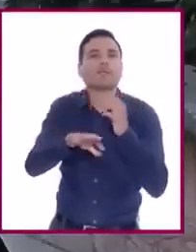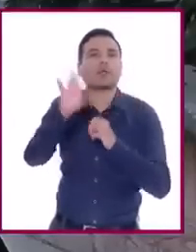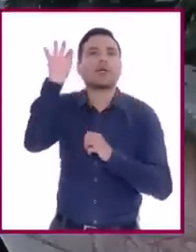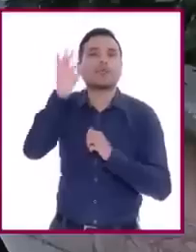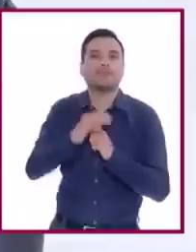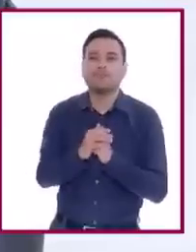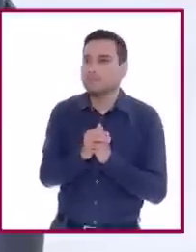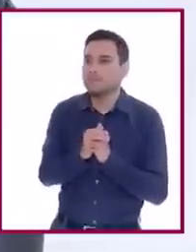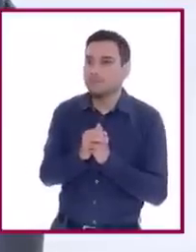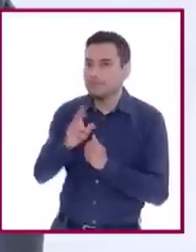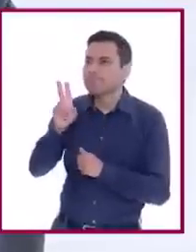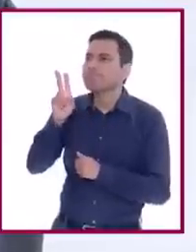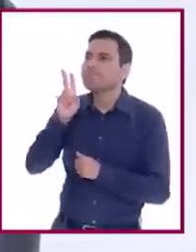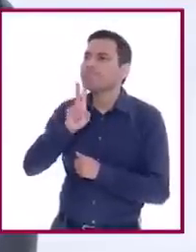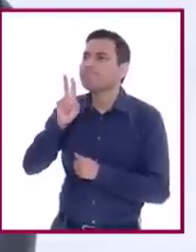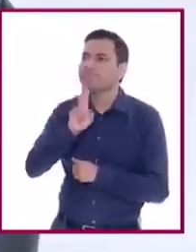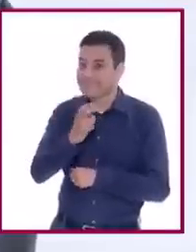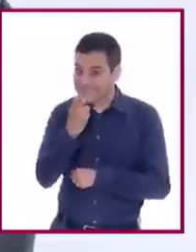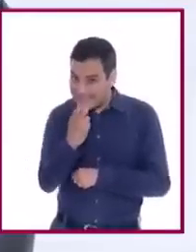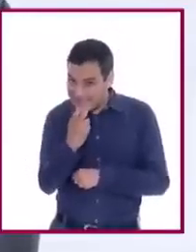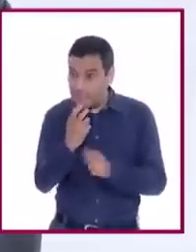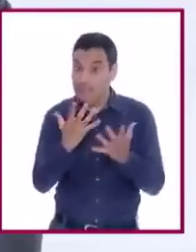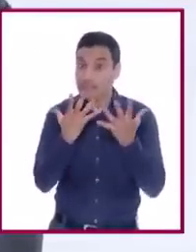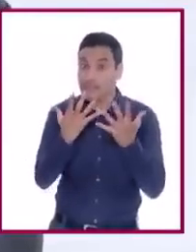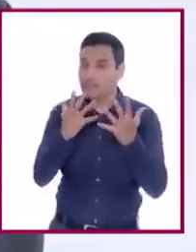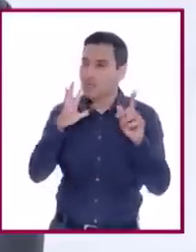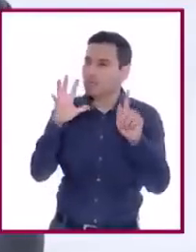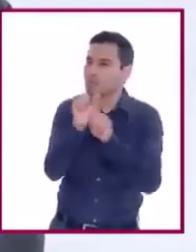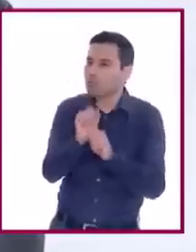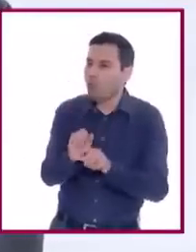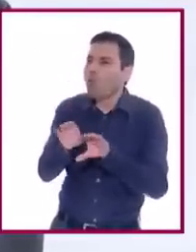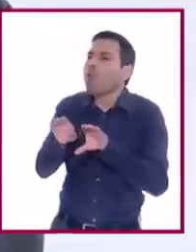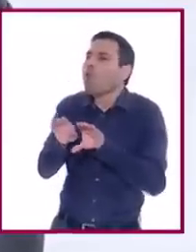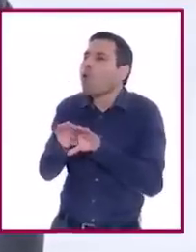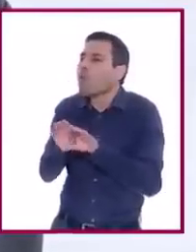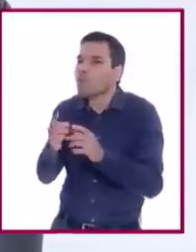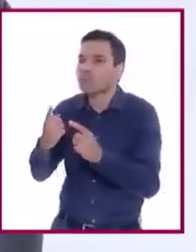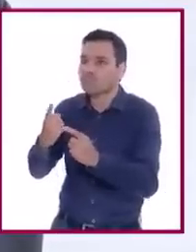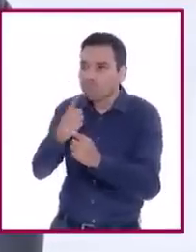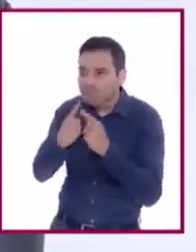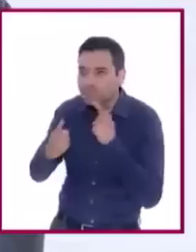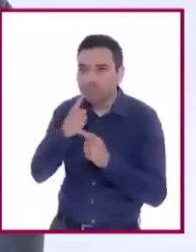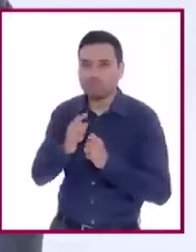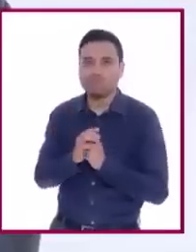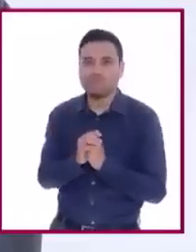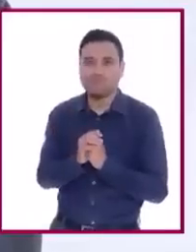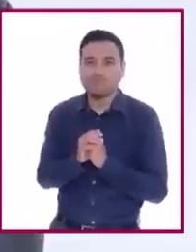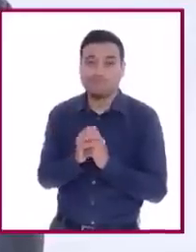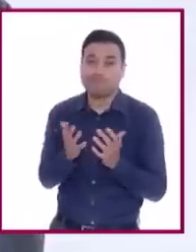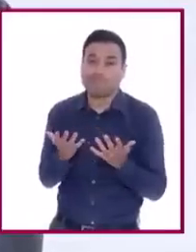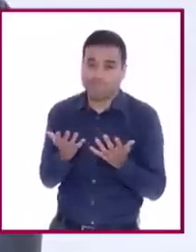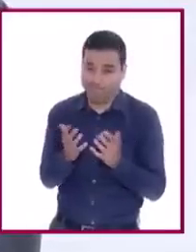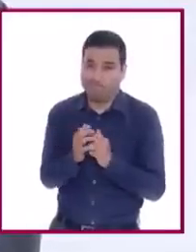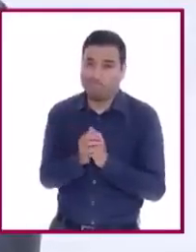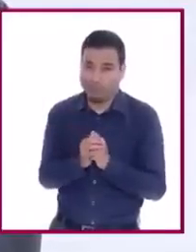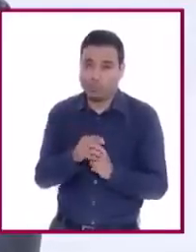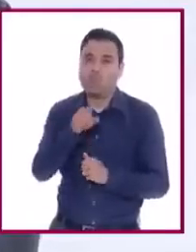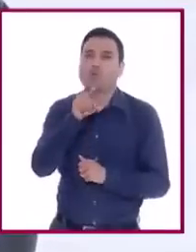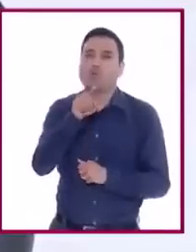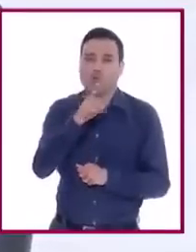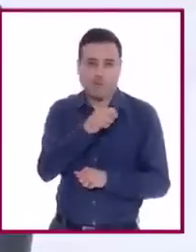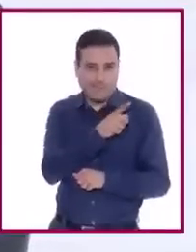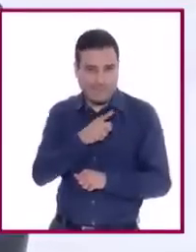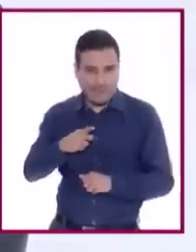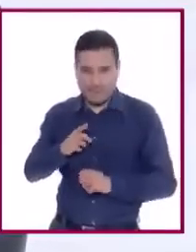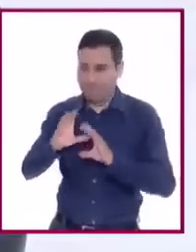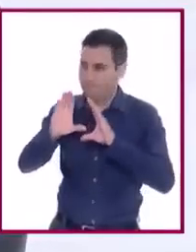llevarlo a la realidad y hacerlos conscientes desde muy tempranas edades que somos todos responsables de tener un